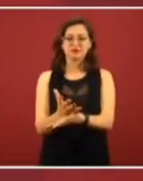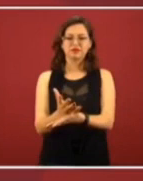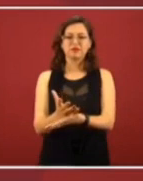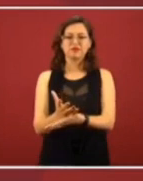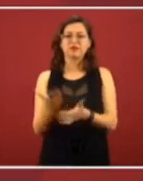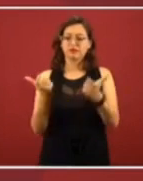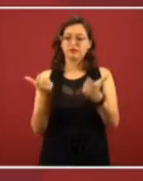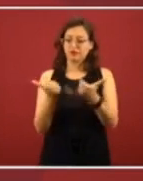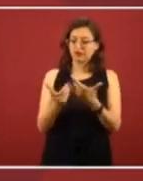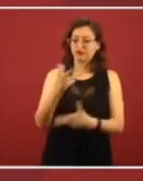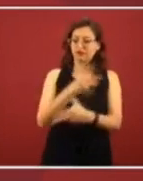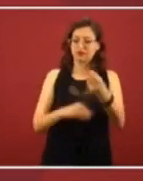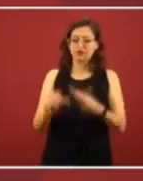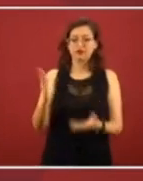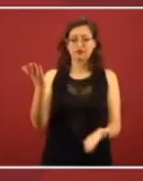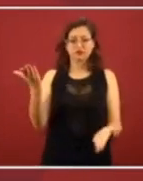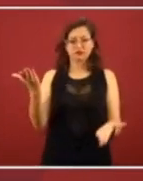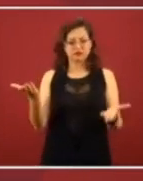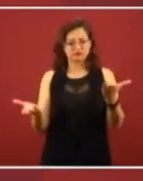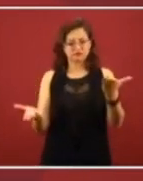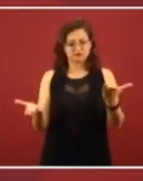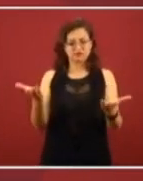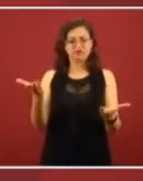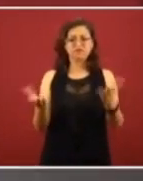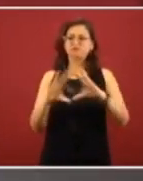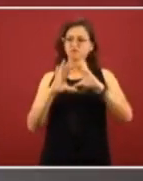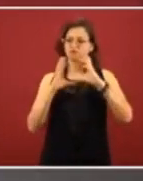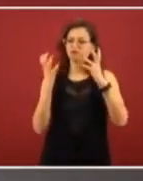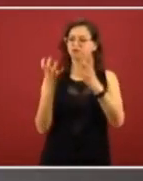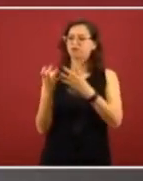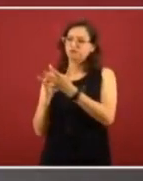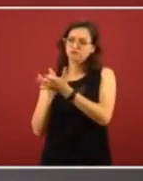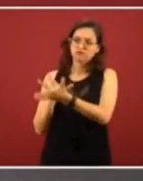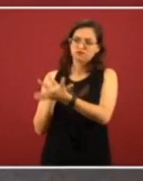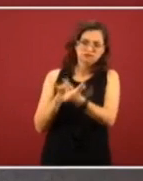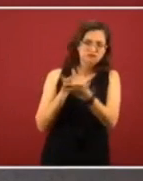Estabilizando la economía mundial. Y por último,